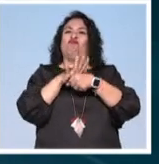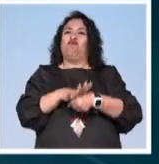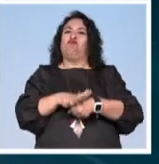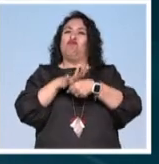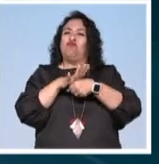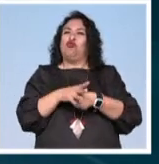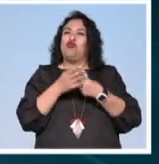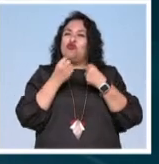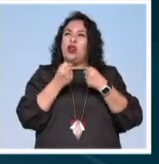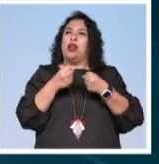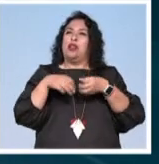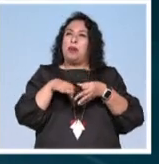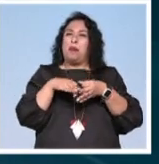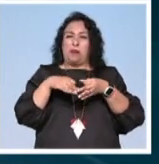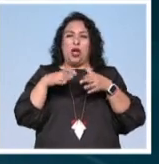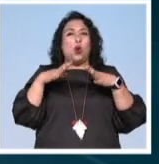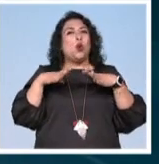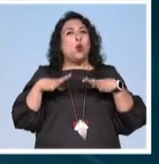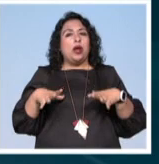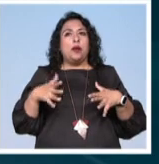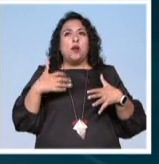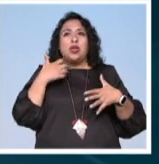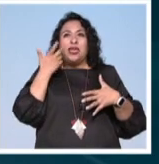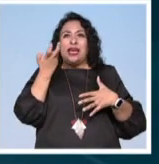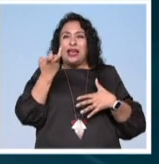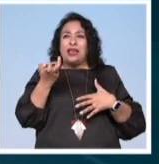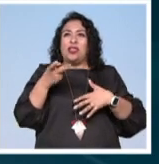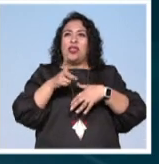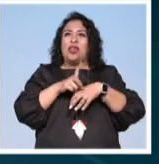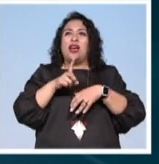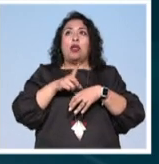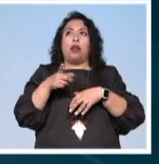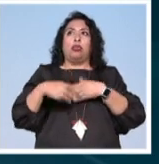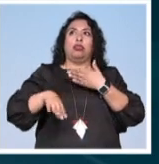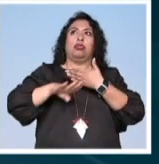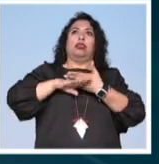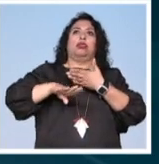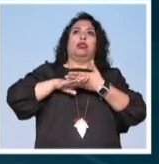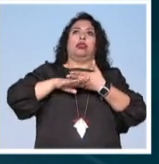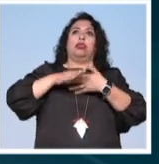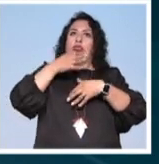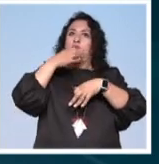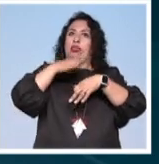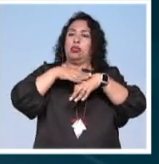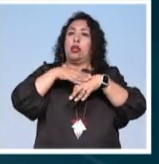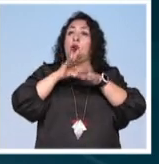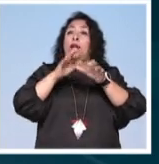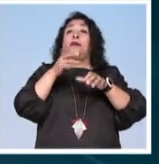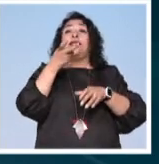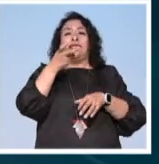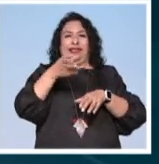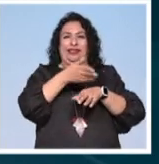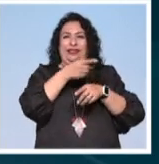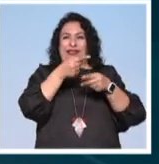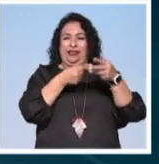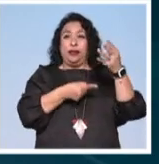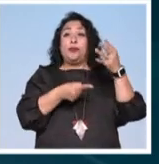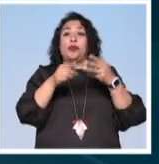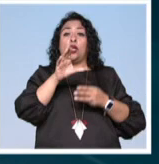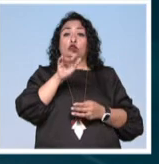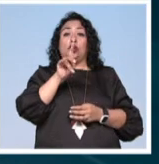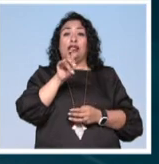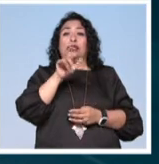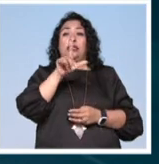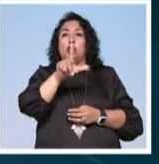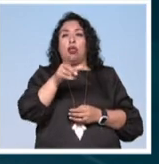exigencia constante y su cuerpo trata estas tareas diarias como amenazas. Es en situaciones como las anteriores que el cortisol